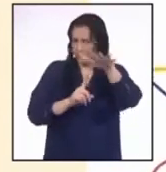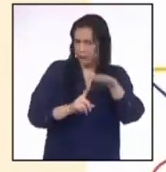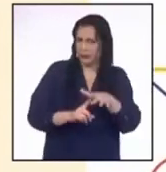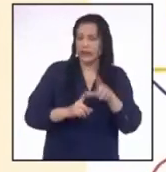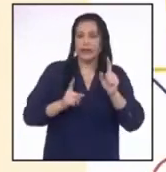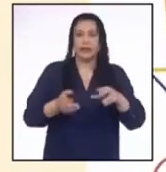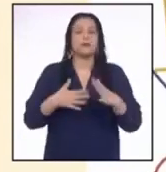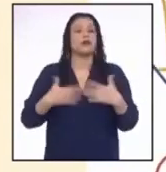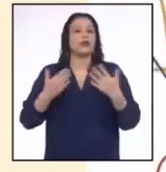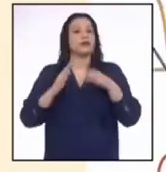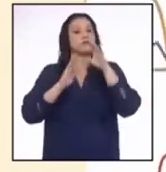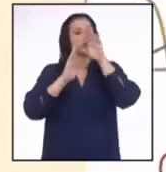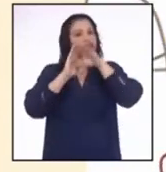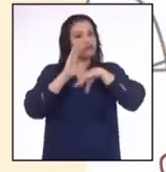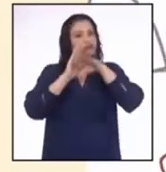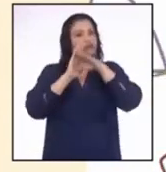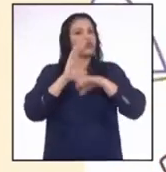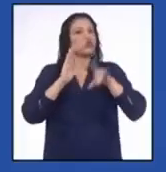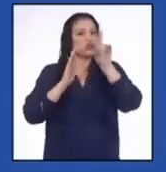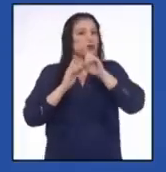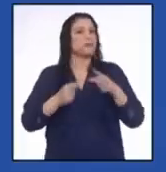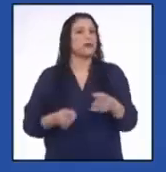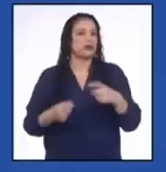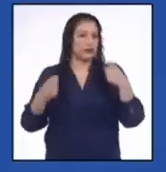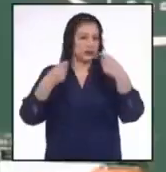y ahorrar energía.